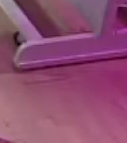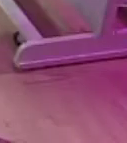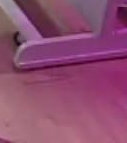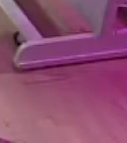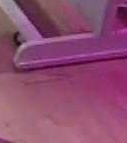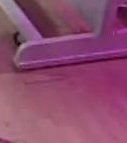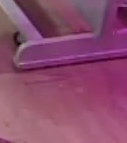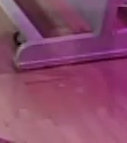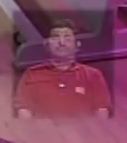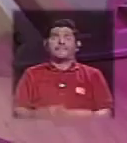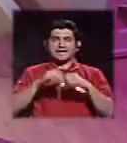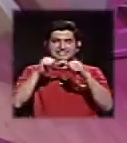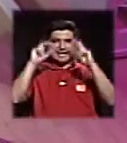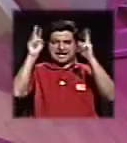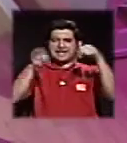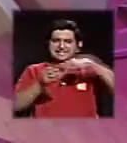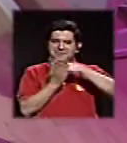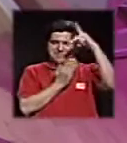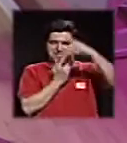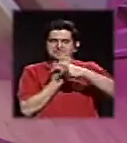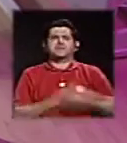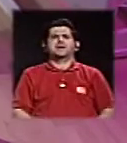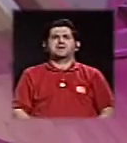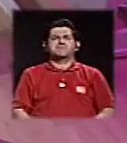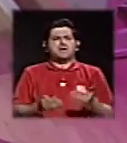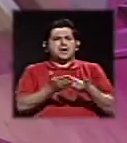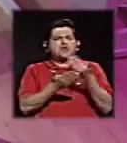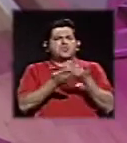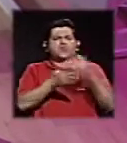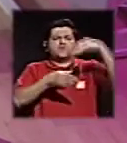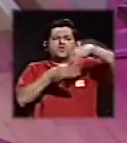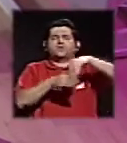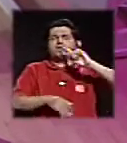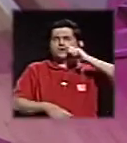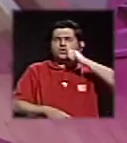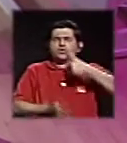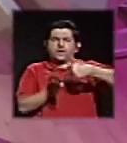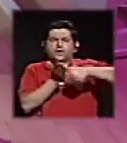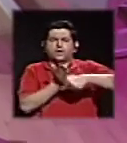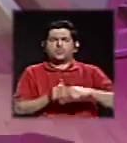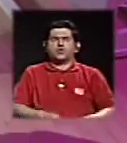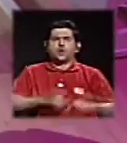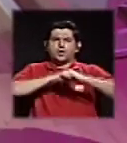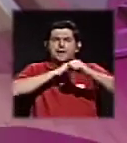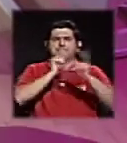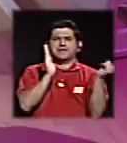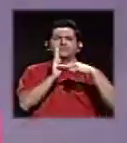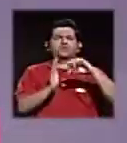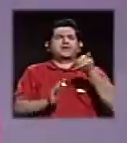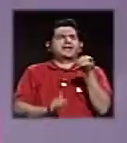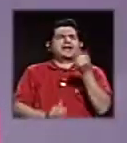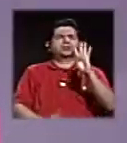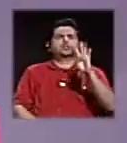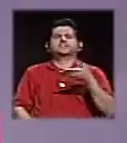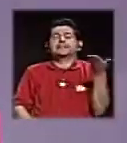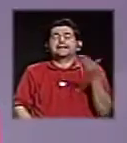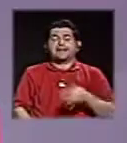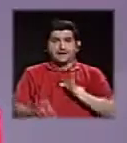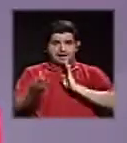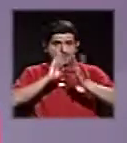bien continuamos con el tema nuestro programa de hoy que hay de nuevo el código electoral para la campaña 2014 estamos conversando